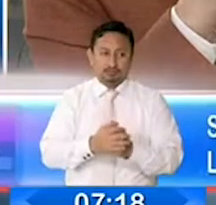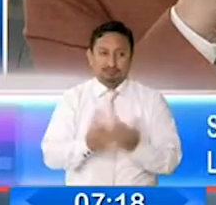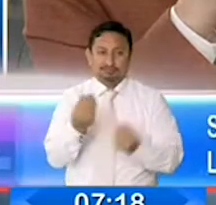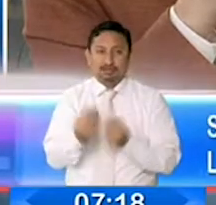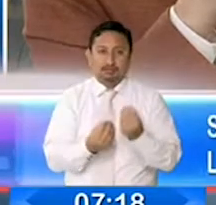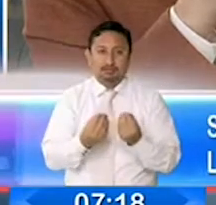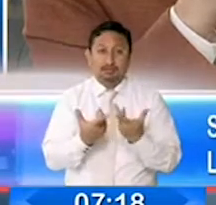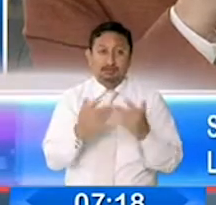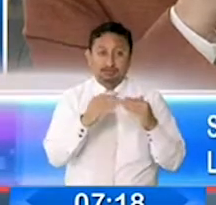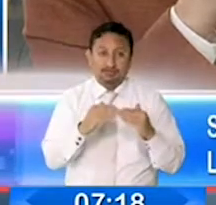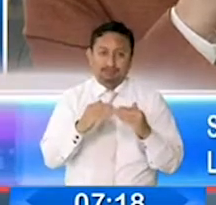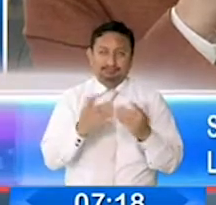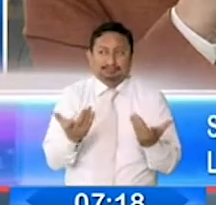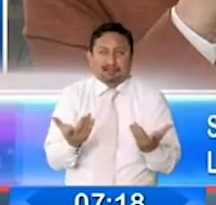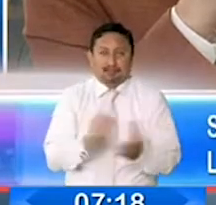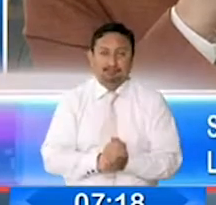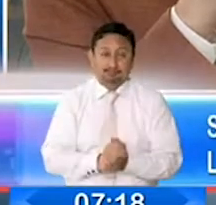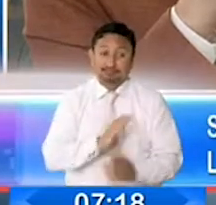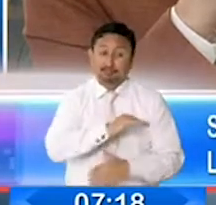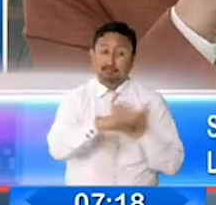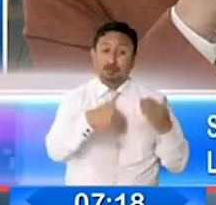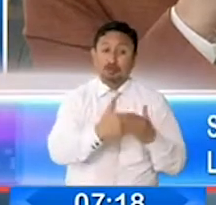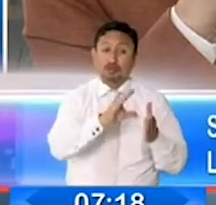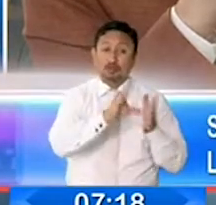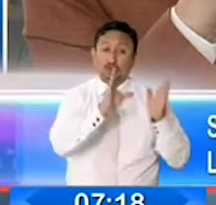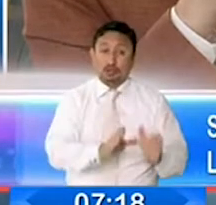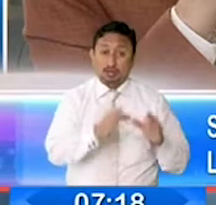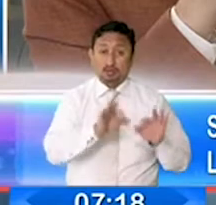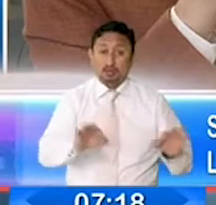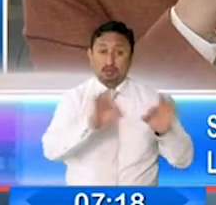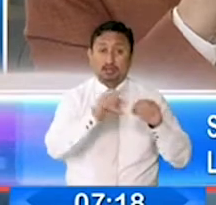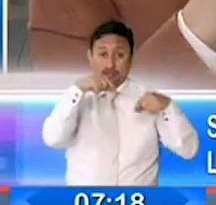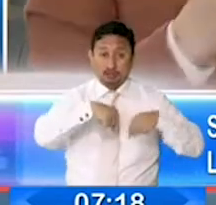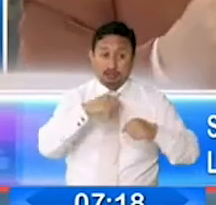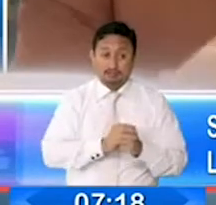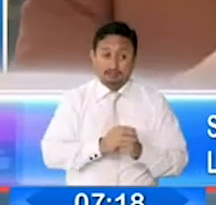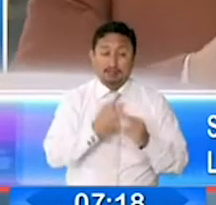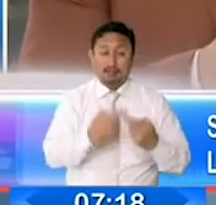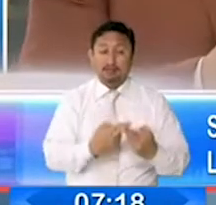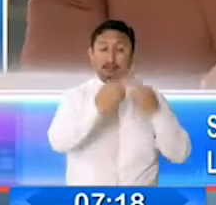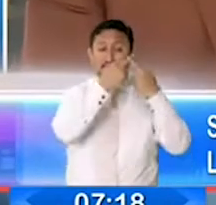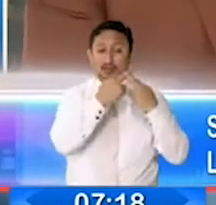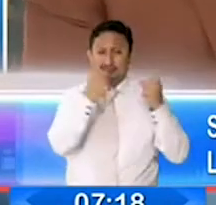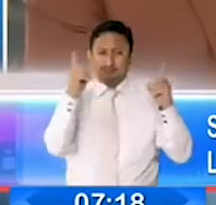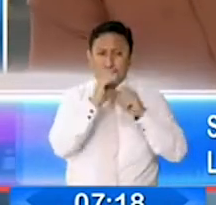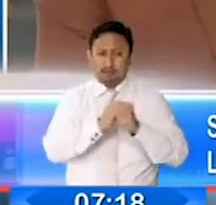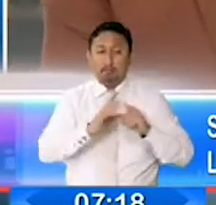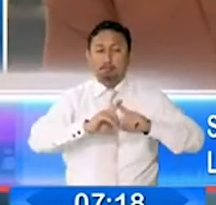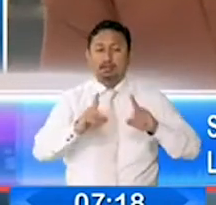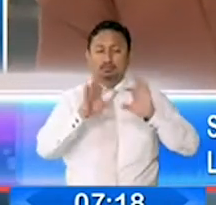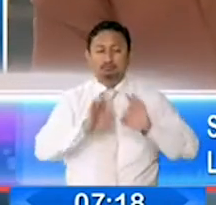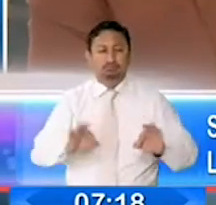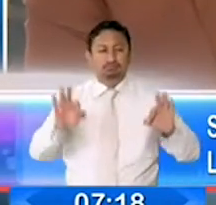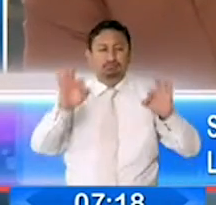el Estado de Derecho. Por eso todos los ciudadanos tenemos que involucrarnos en esta tarea difícil, pero de